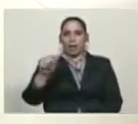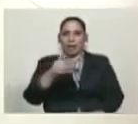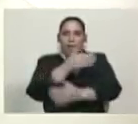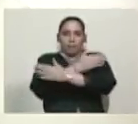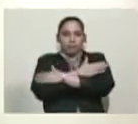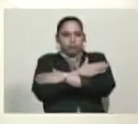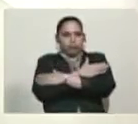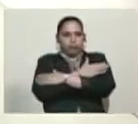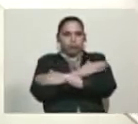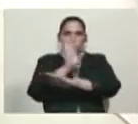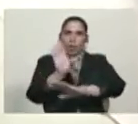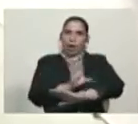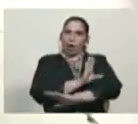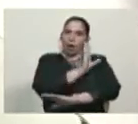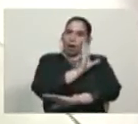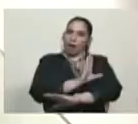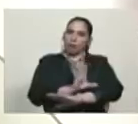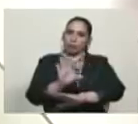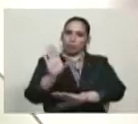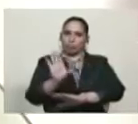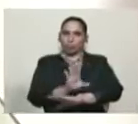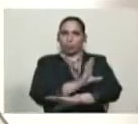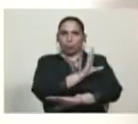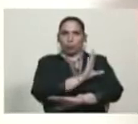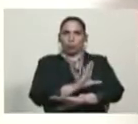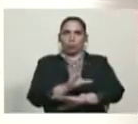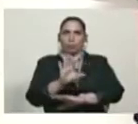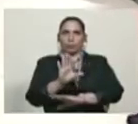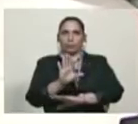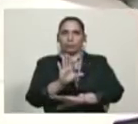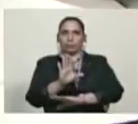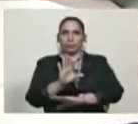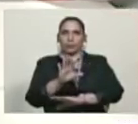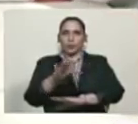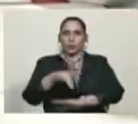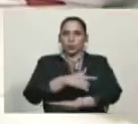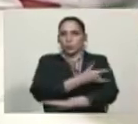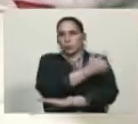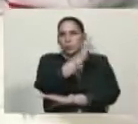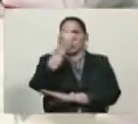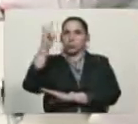entre canciones y selva